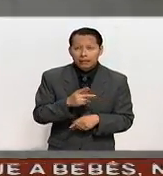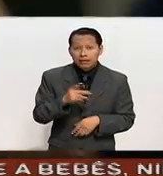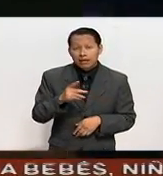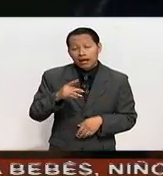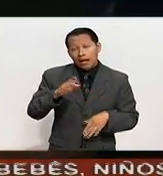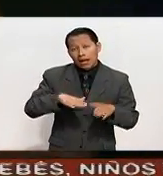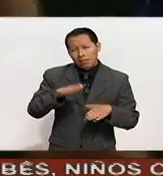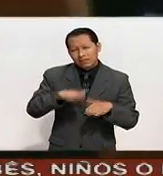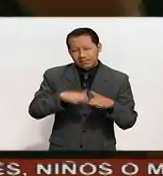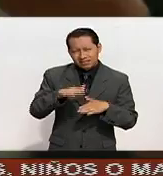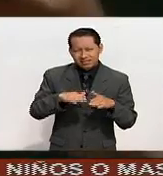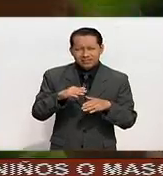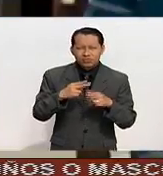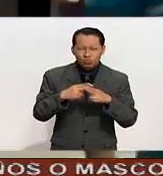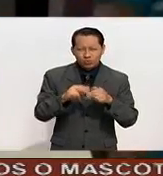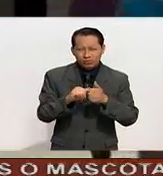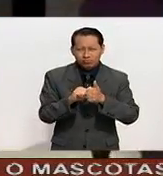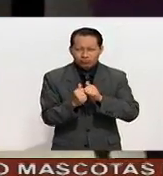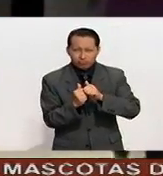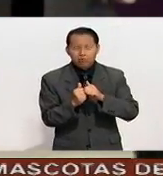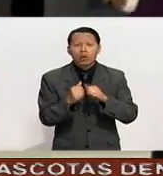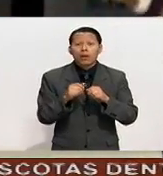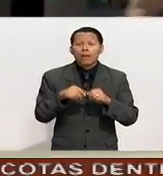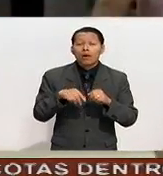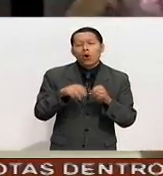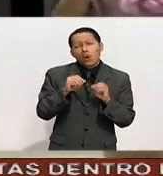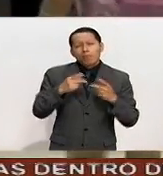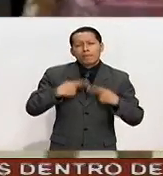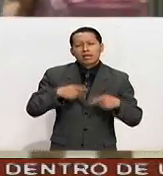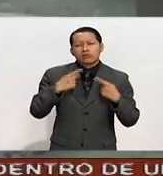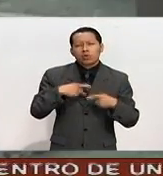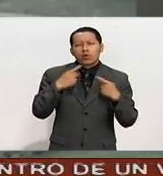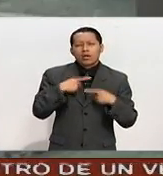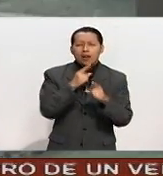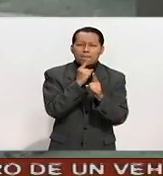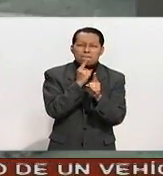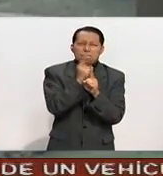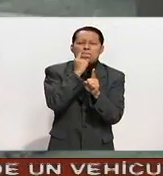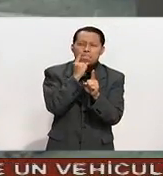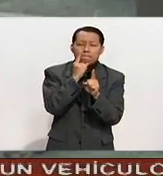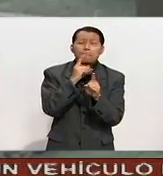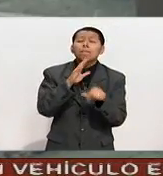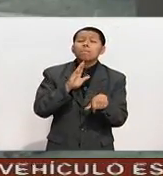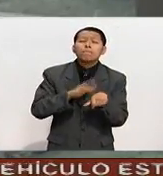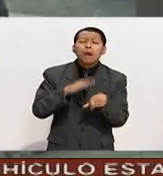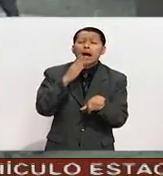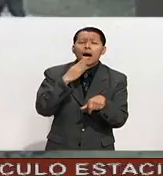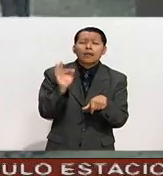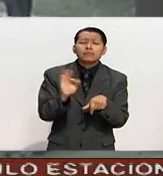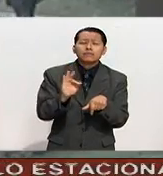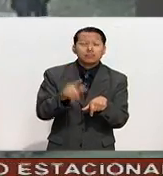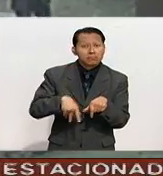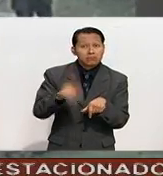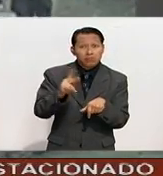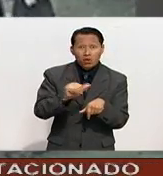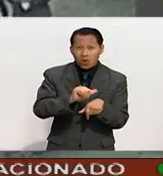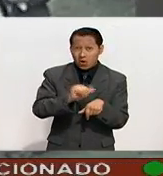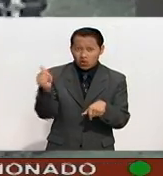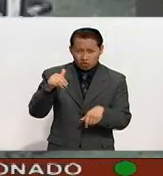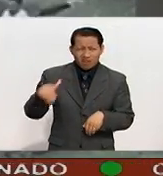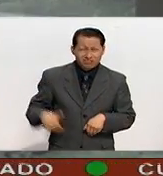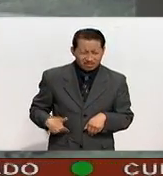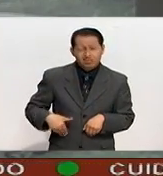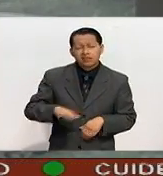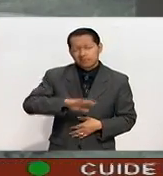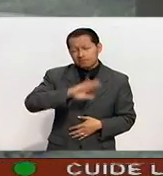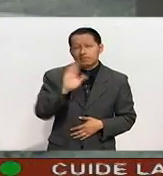es lo mejor. Chocar contra otra persona que va caminando, eso es lo más ligero, pero hay accidentes de muerte que ha